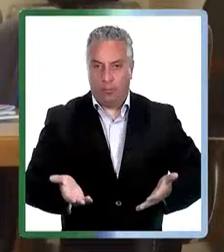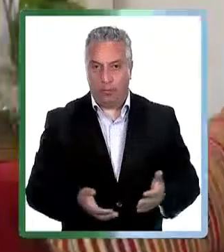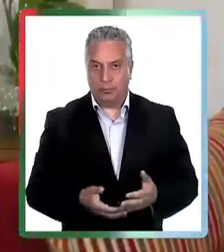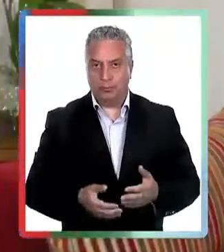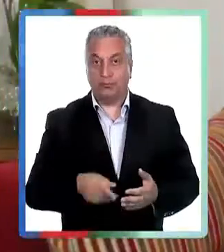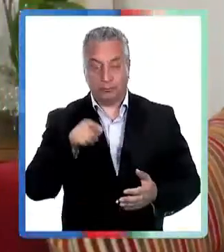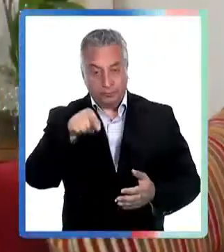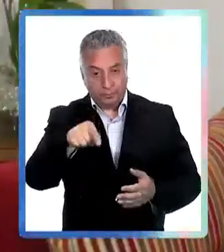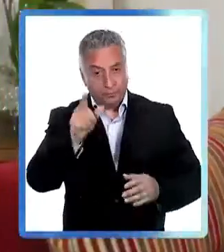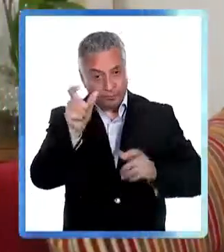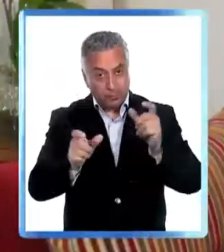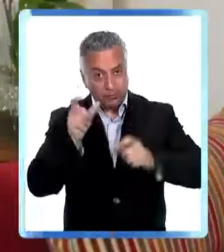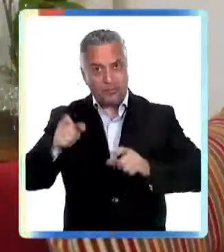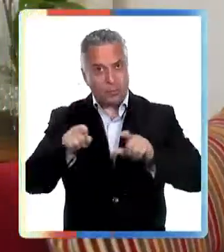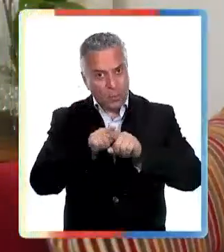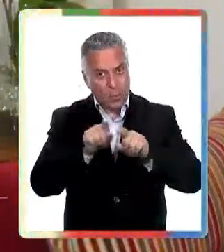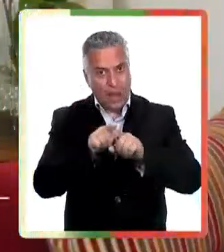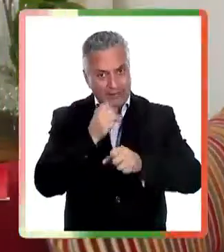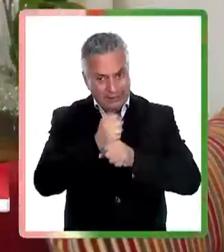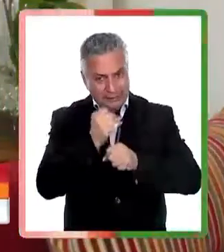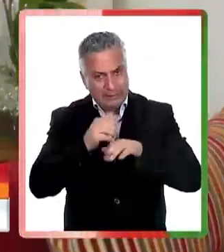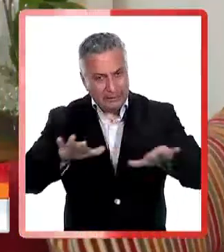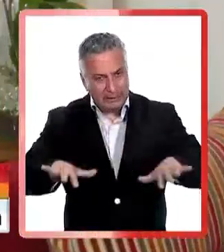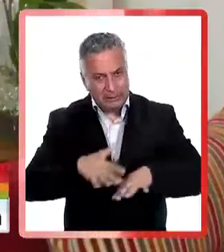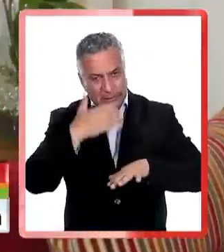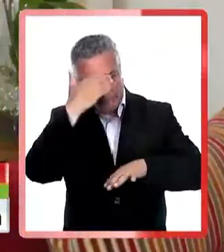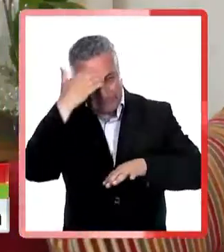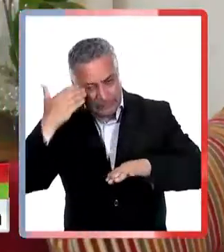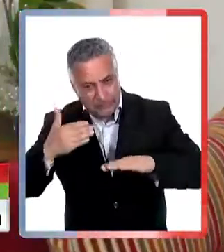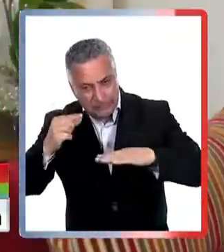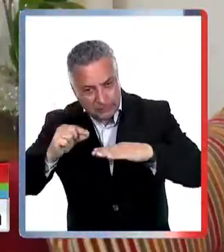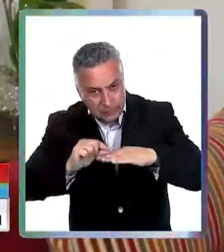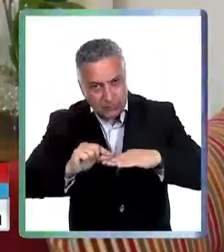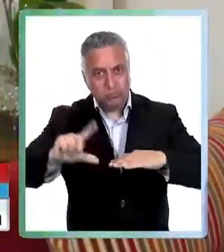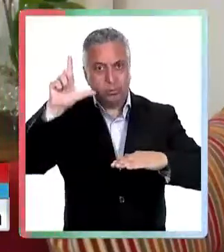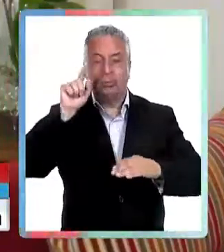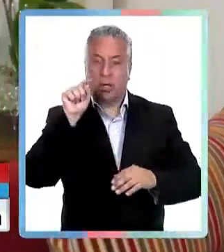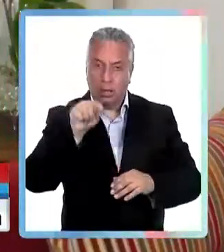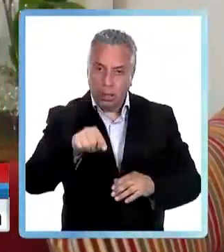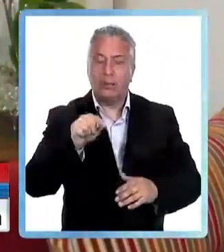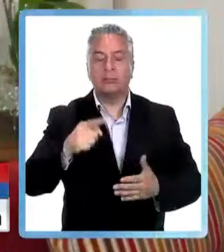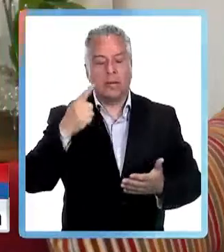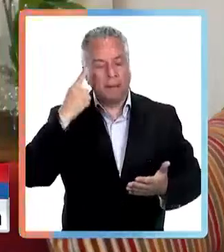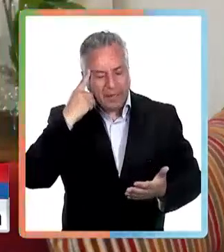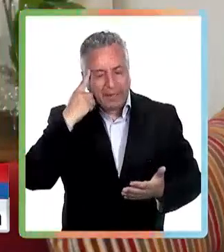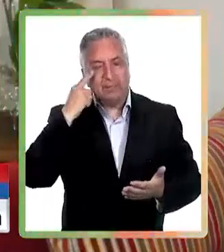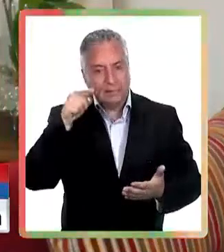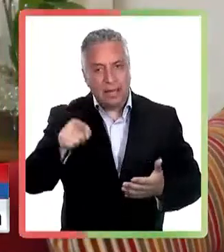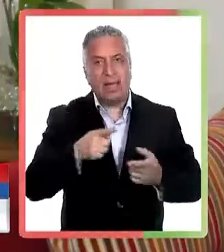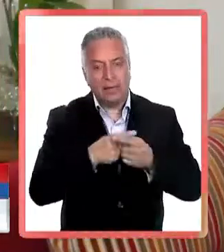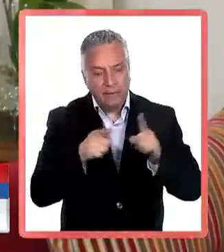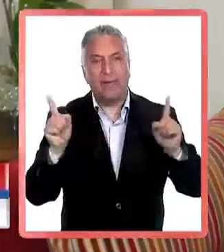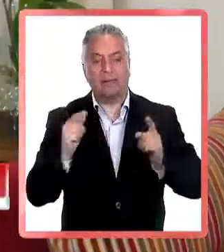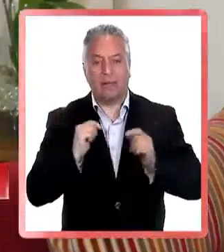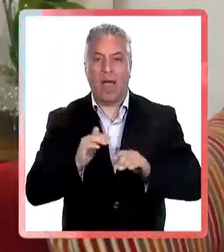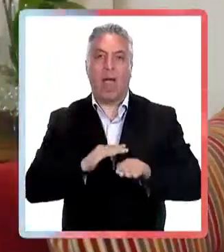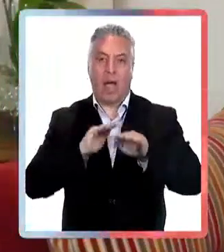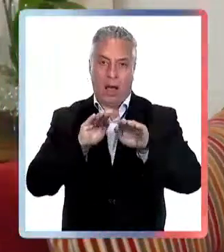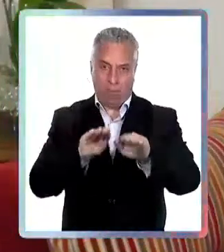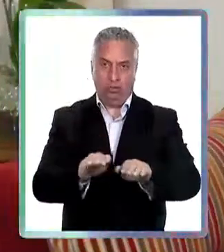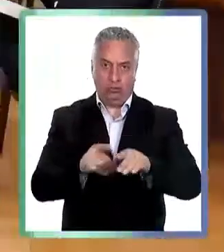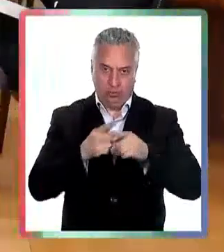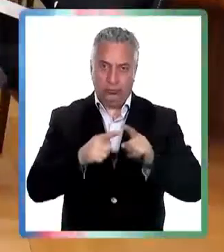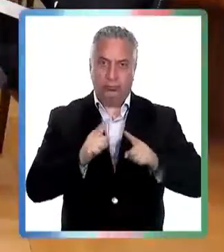emprendedores? Para los emprendedores y emprendedoras se contempla en el presupuesto distintas formas de